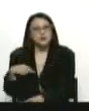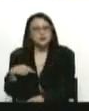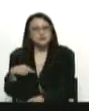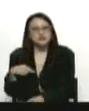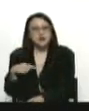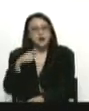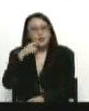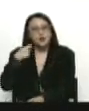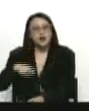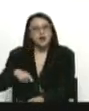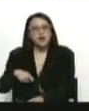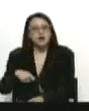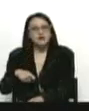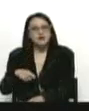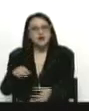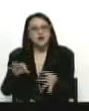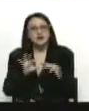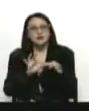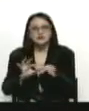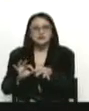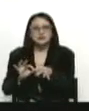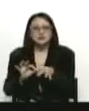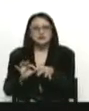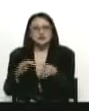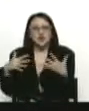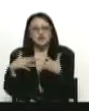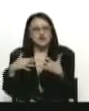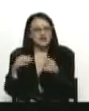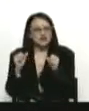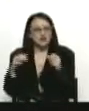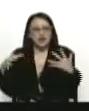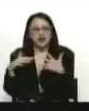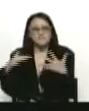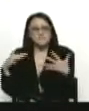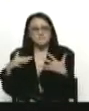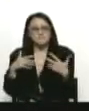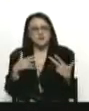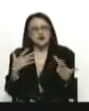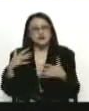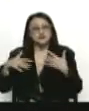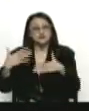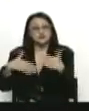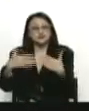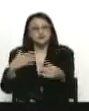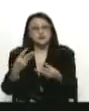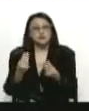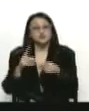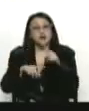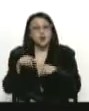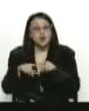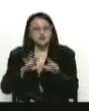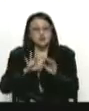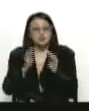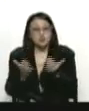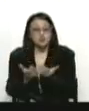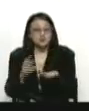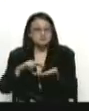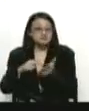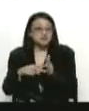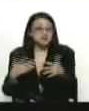Ucrania y ese conflicto armado ha cambiado muchas cosas, ha acelerado muchas cosas en el mundo. Y es probable